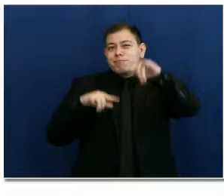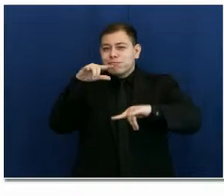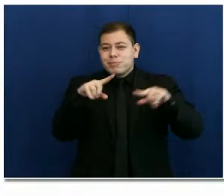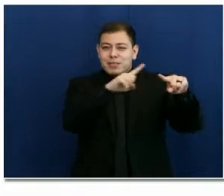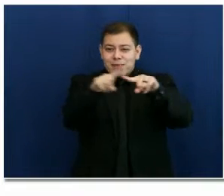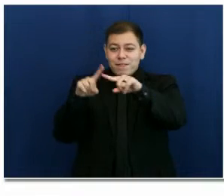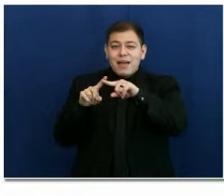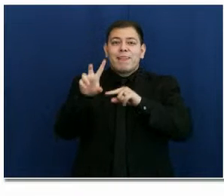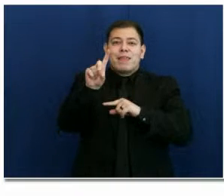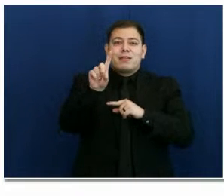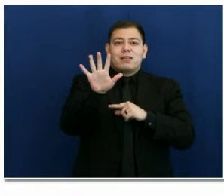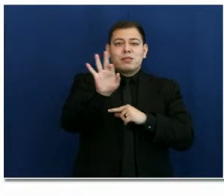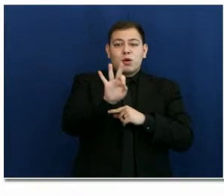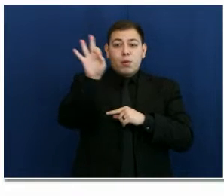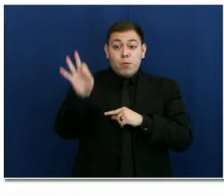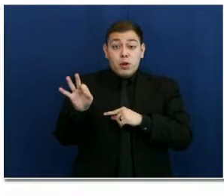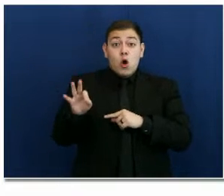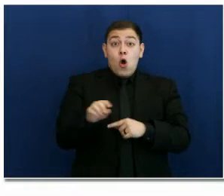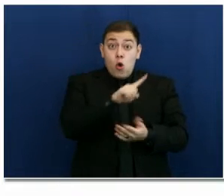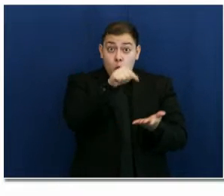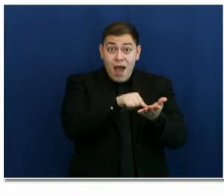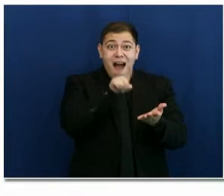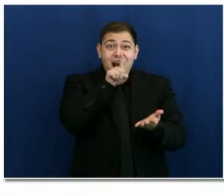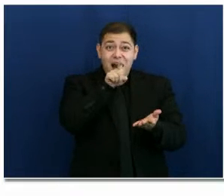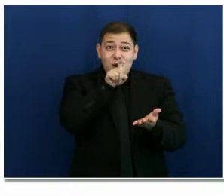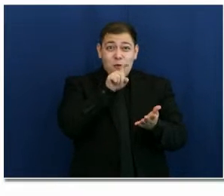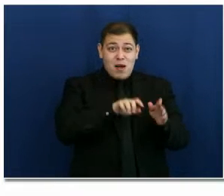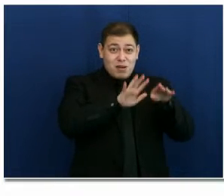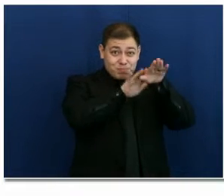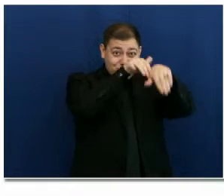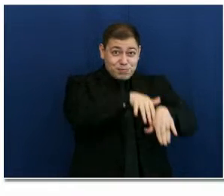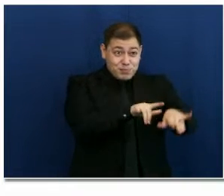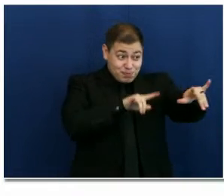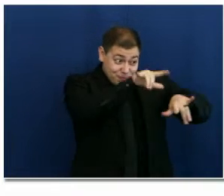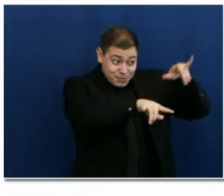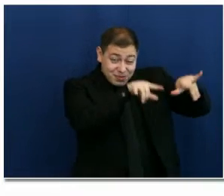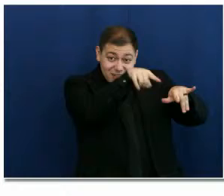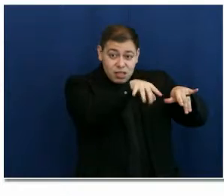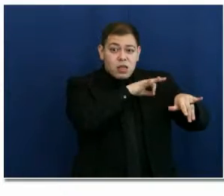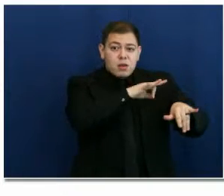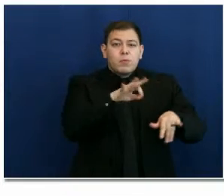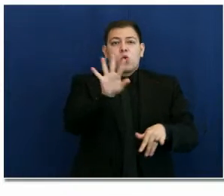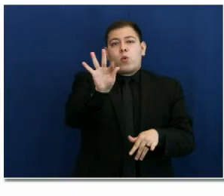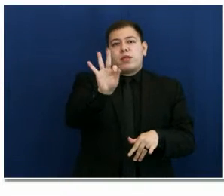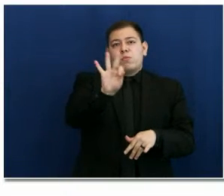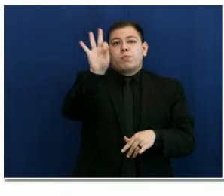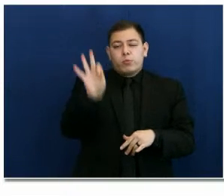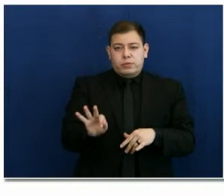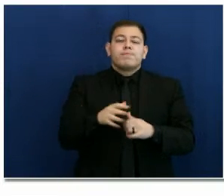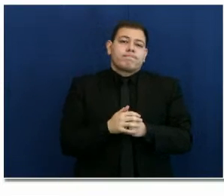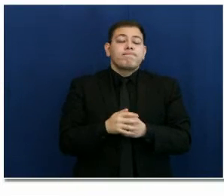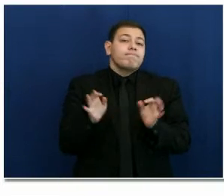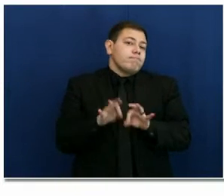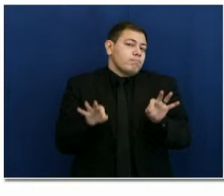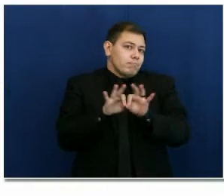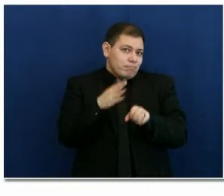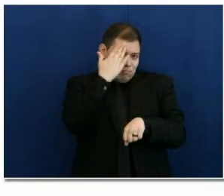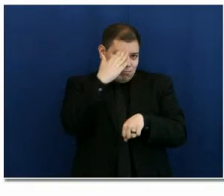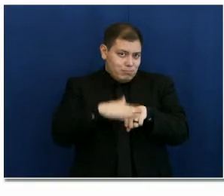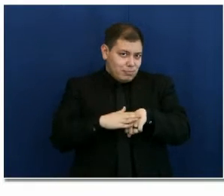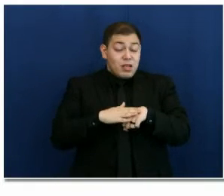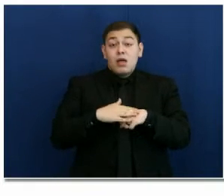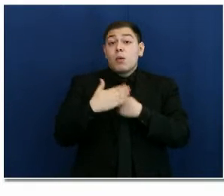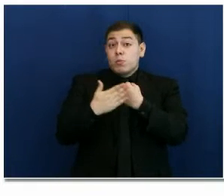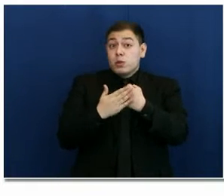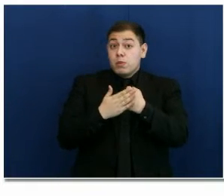ejercicios de agua y eso serían al 40%. Entonces, estamos esperando que cambien. Lo único importante mencionar es que pues después del 15 de junio ya no